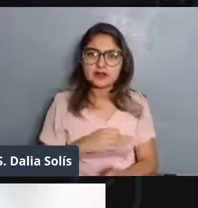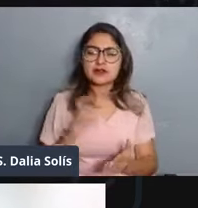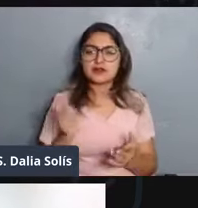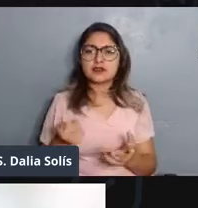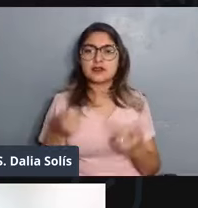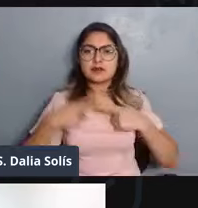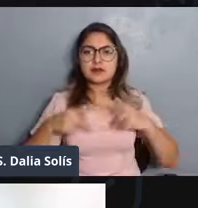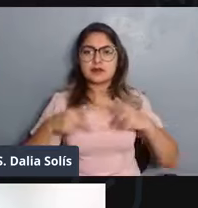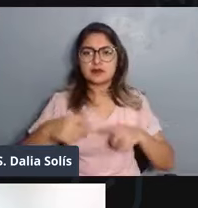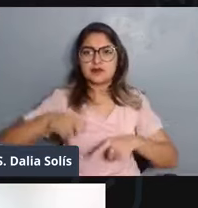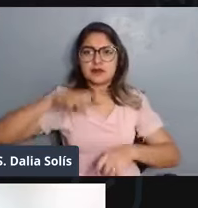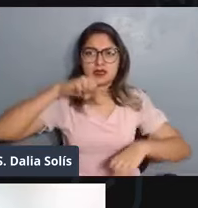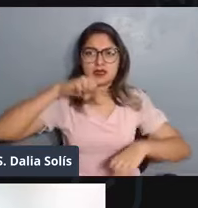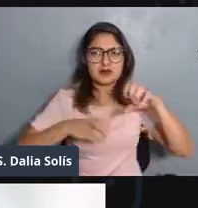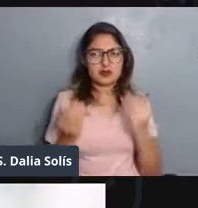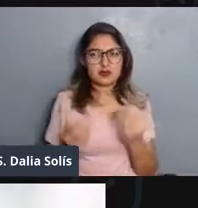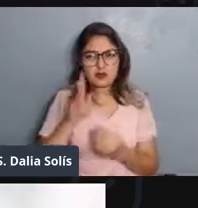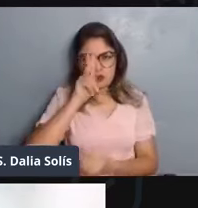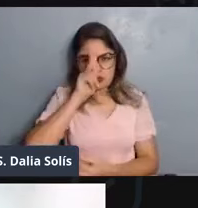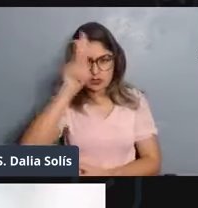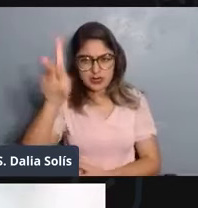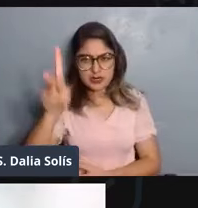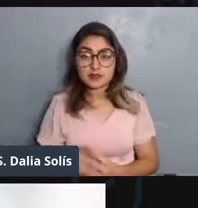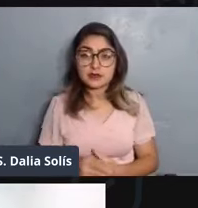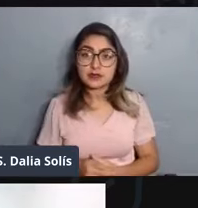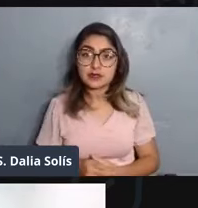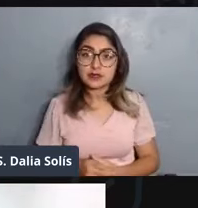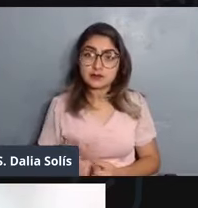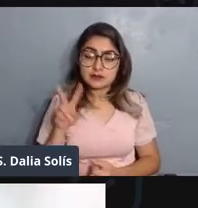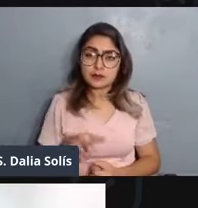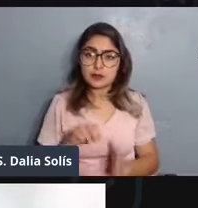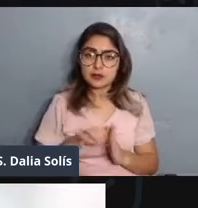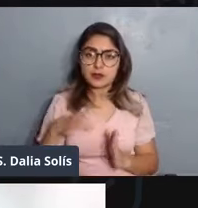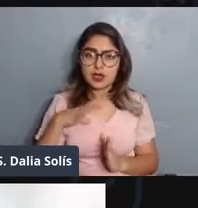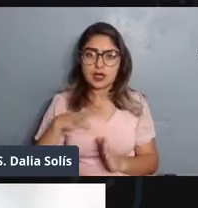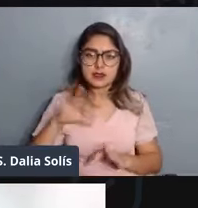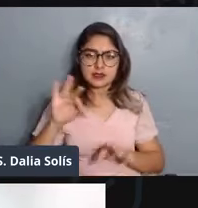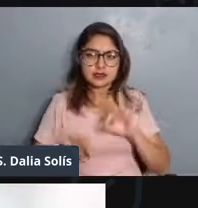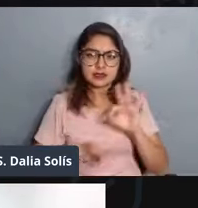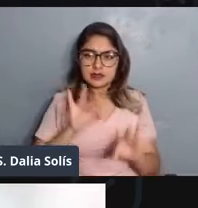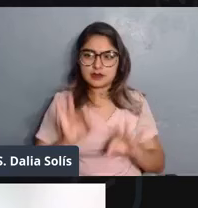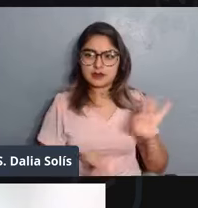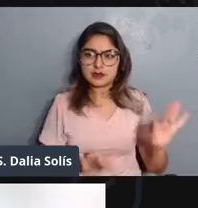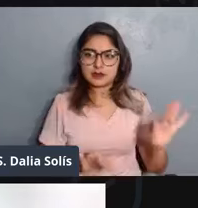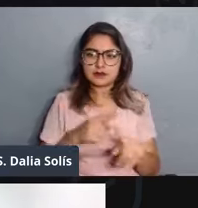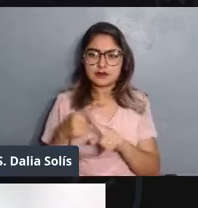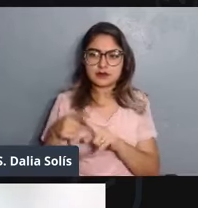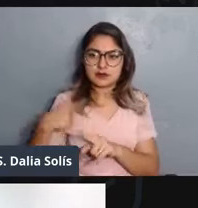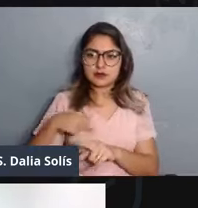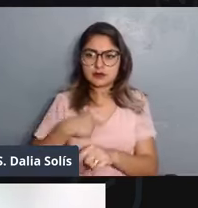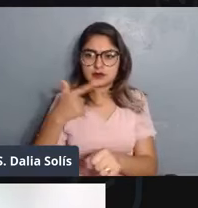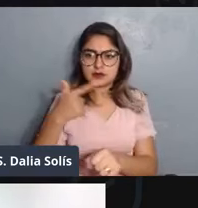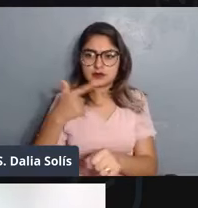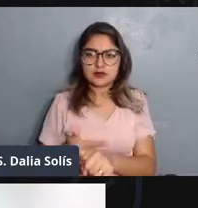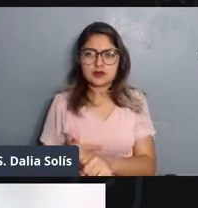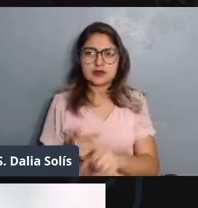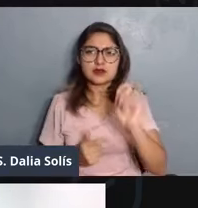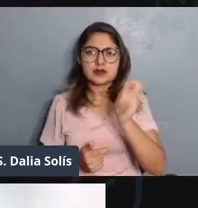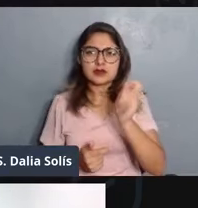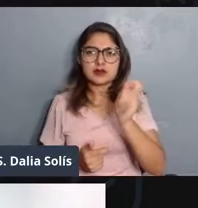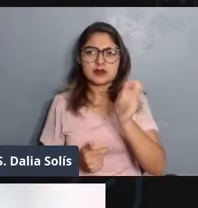Las estadísticas a veces nos indican lo que nada más se denuncia, pero lo que está en